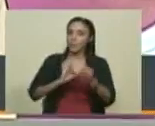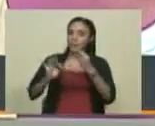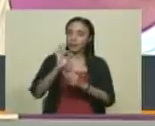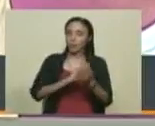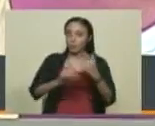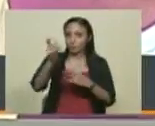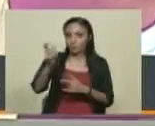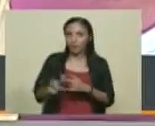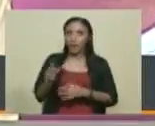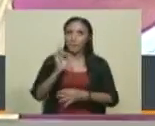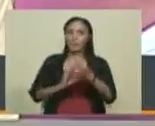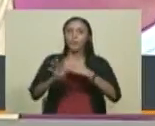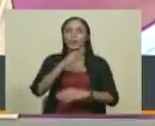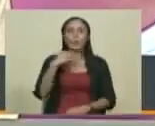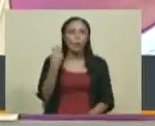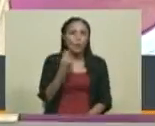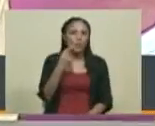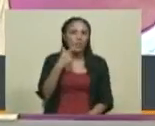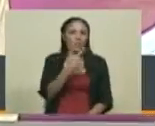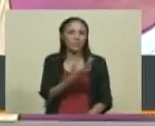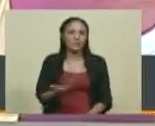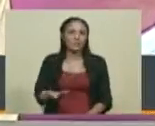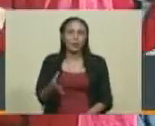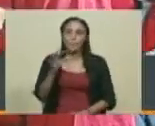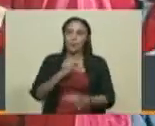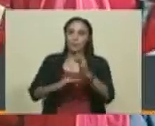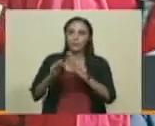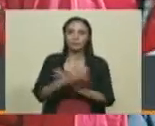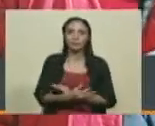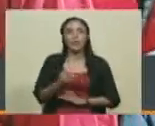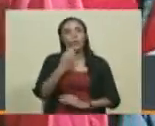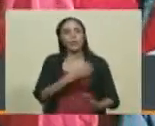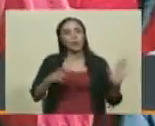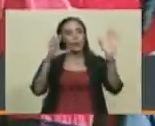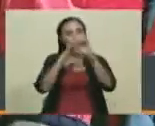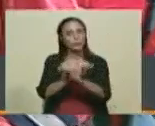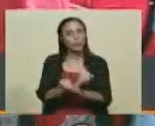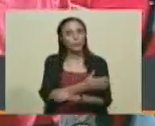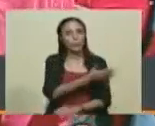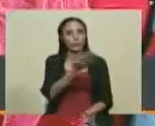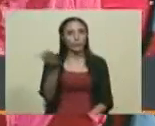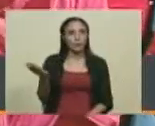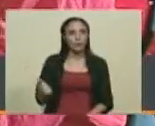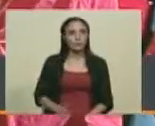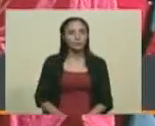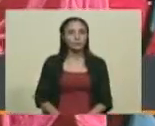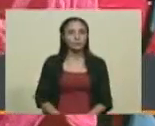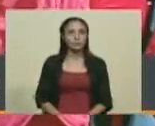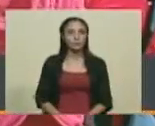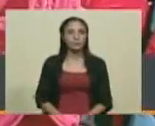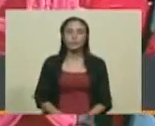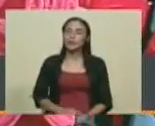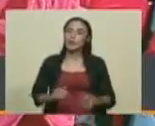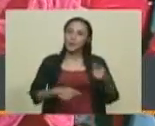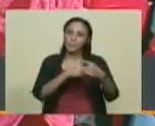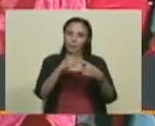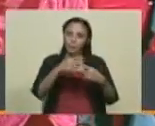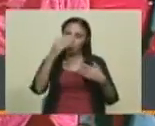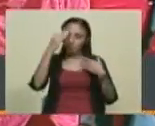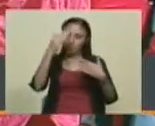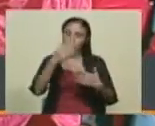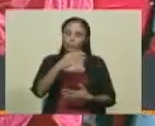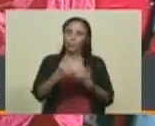dame la voz de la juventud. ¿Qué me dice? Buenas noches, presidente. Primero que nada, bueno, un saludo